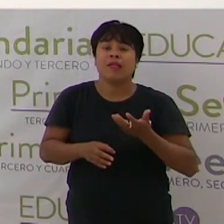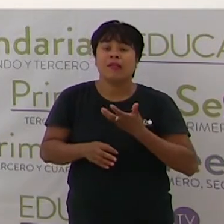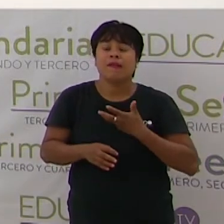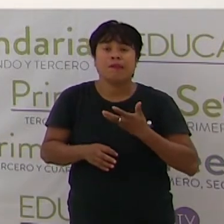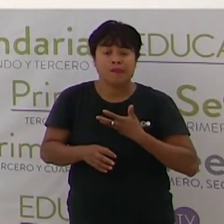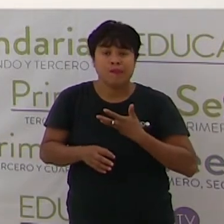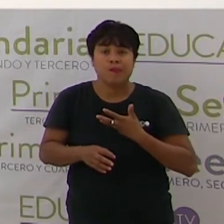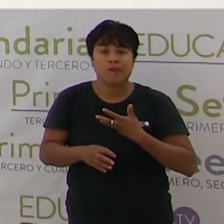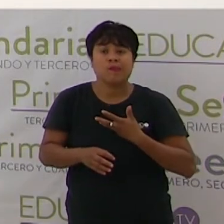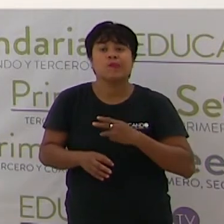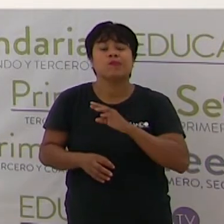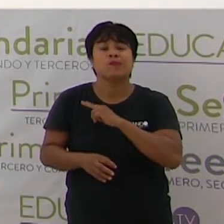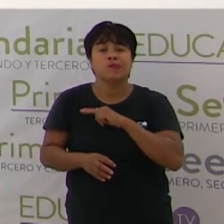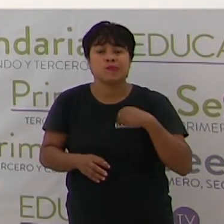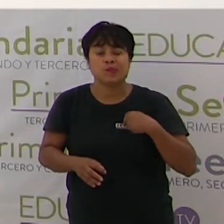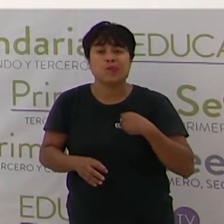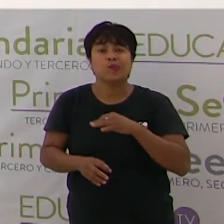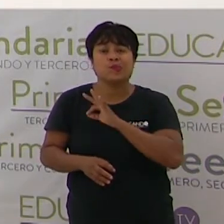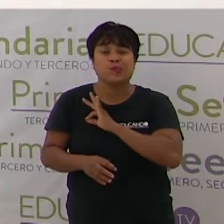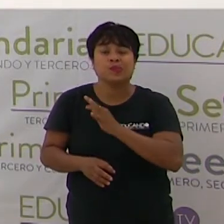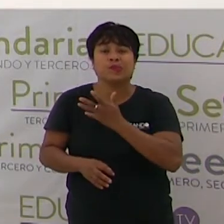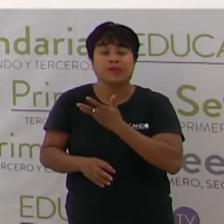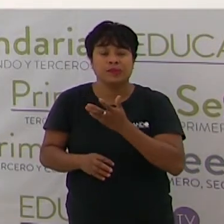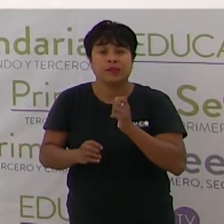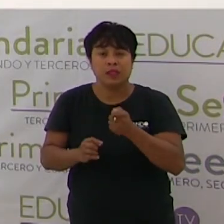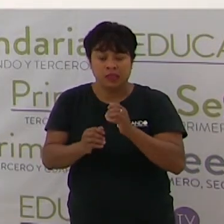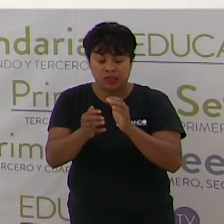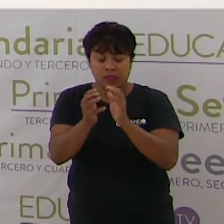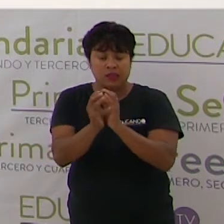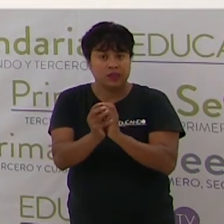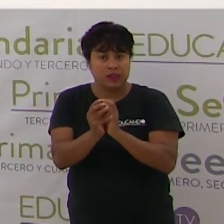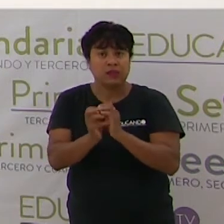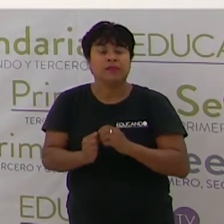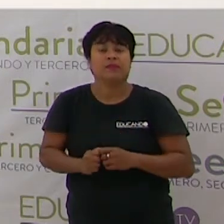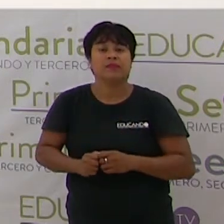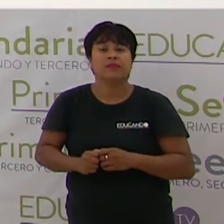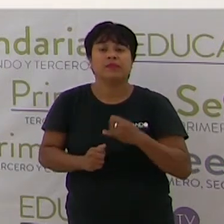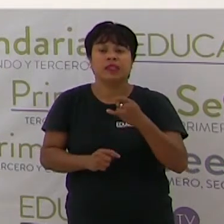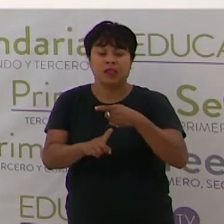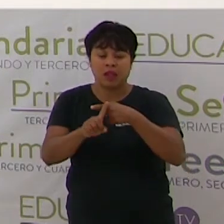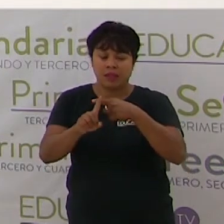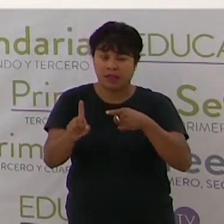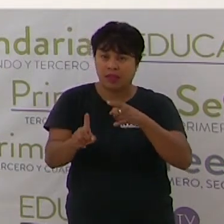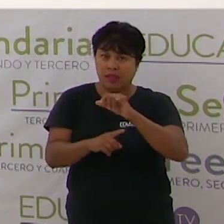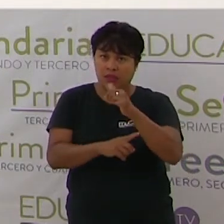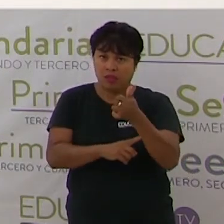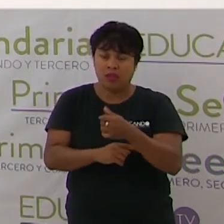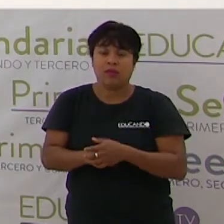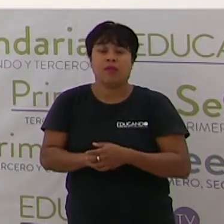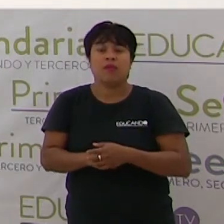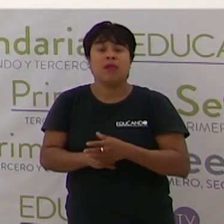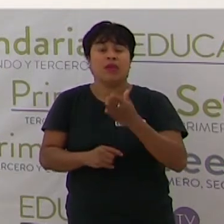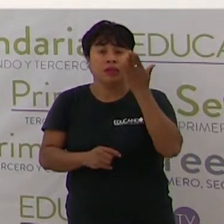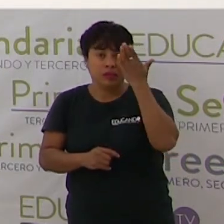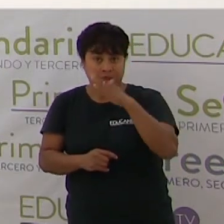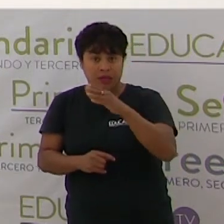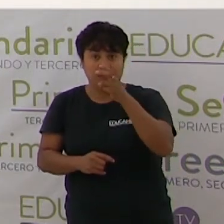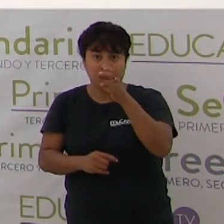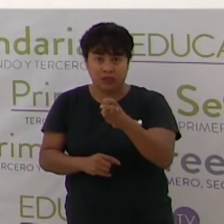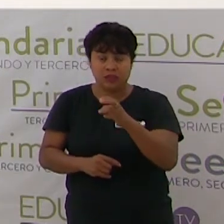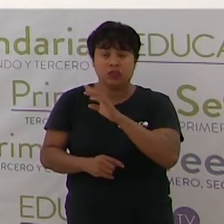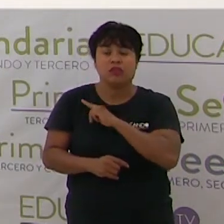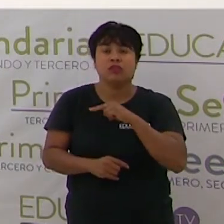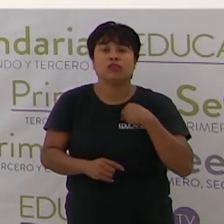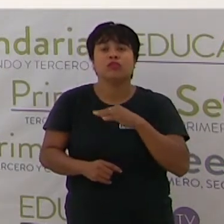vamos a tener que podemos tener el volumen de una esfera y la mitad de otra. Sabiendo eso, niñas y niños,